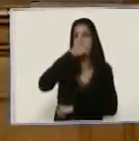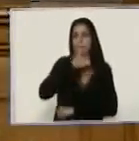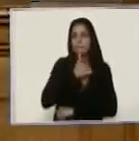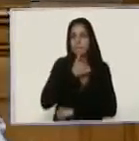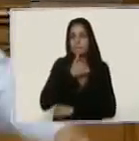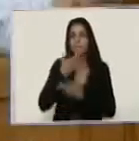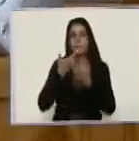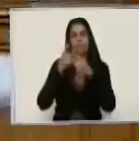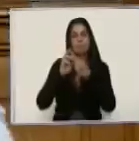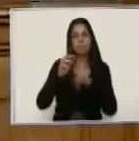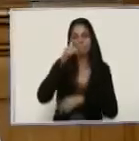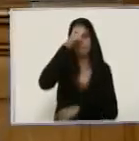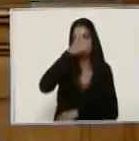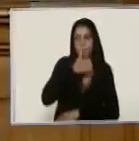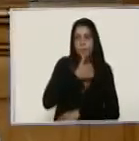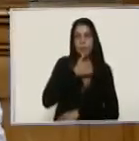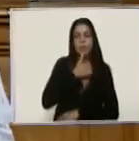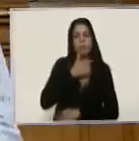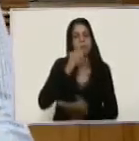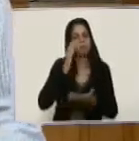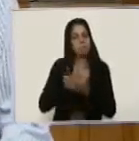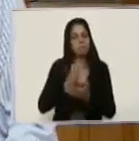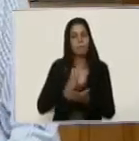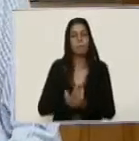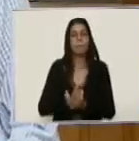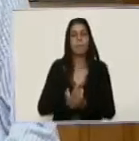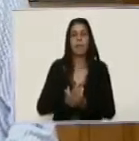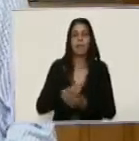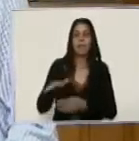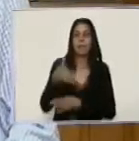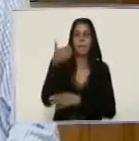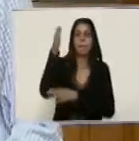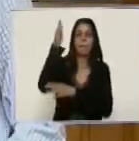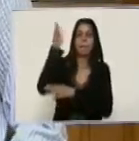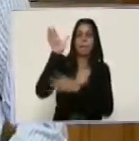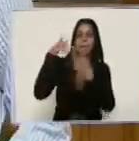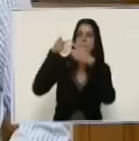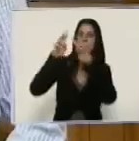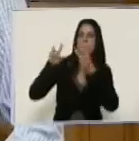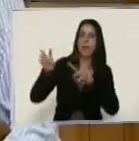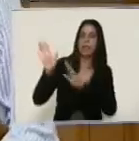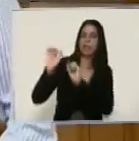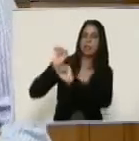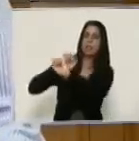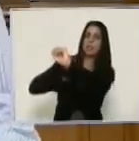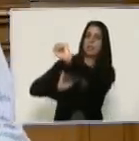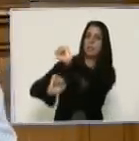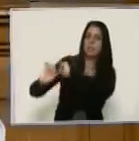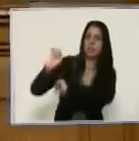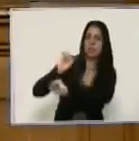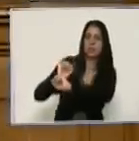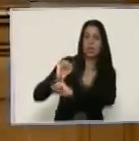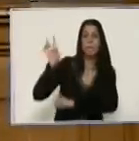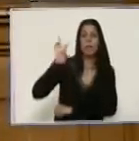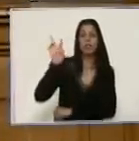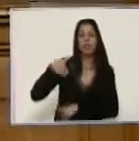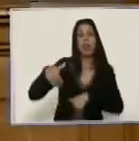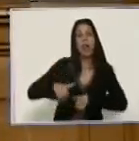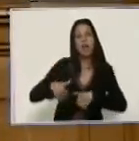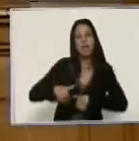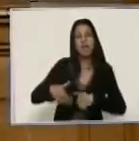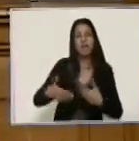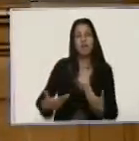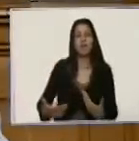paz, levantando permanentemente las banderas de la paz y haciendo tremendos esfuerzos con